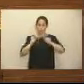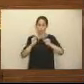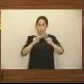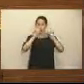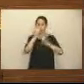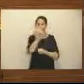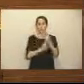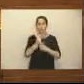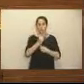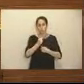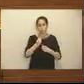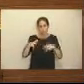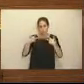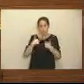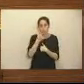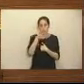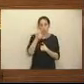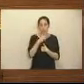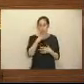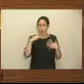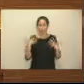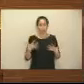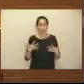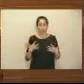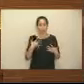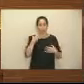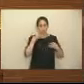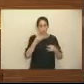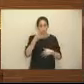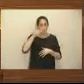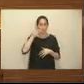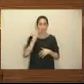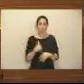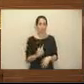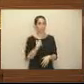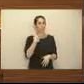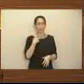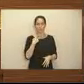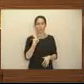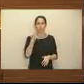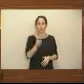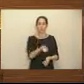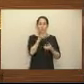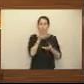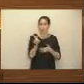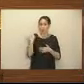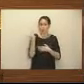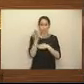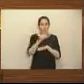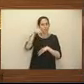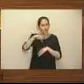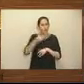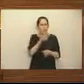económico, permítame que se lo diga, a estas alturas ha perdido gran parte de su prestigio y con los datos de ayer mismo, de hoy